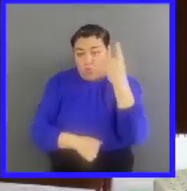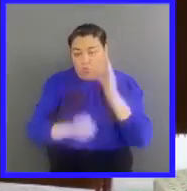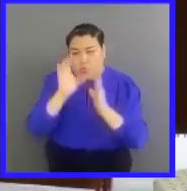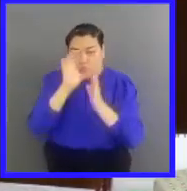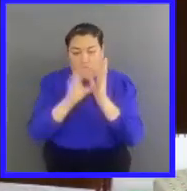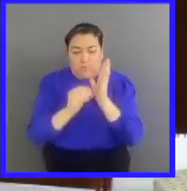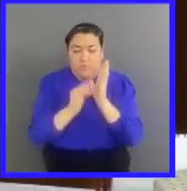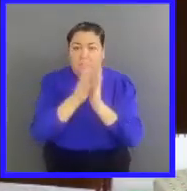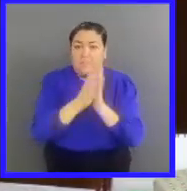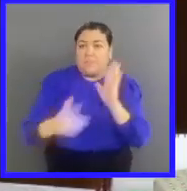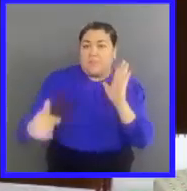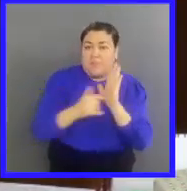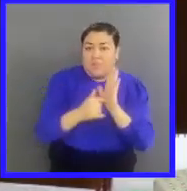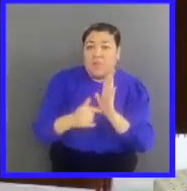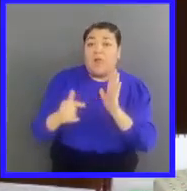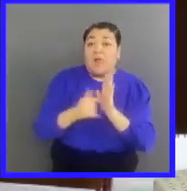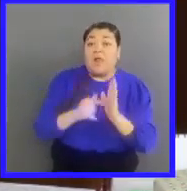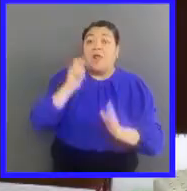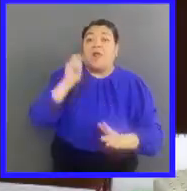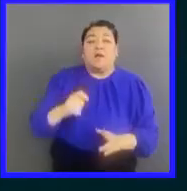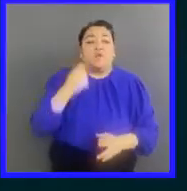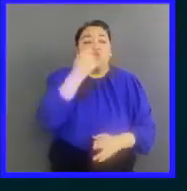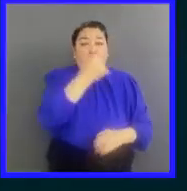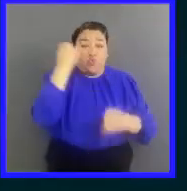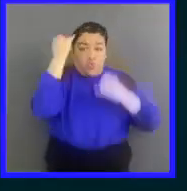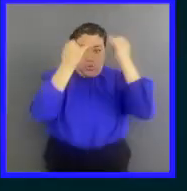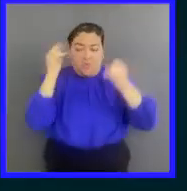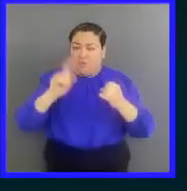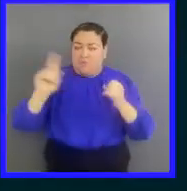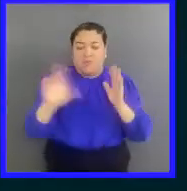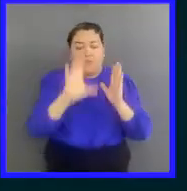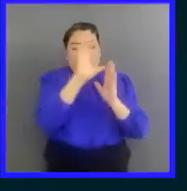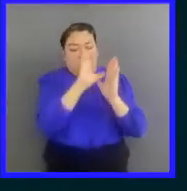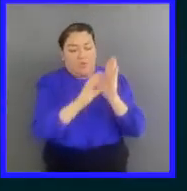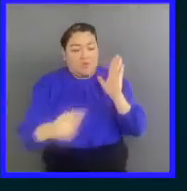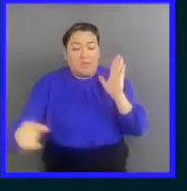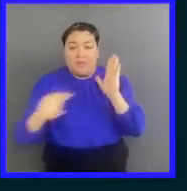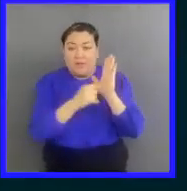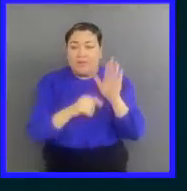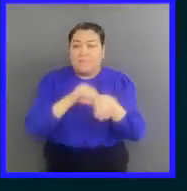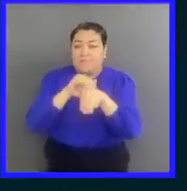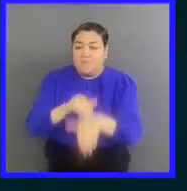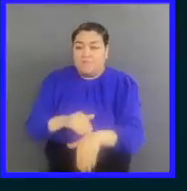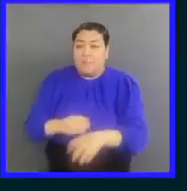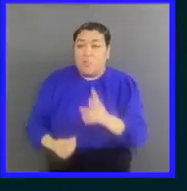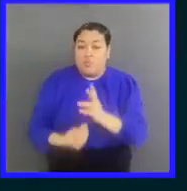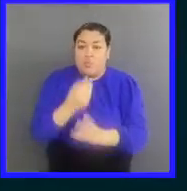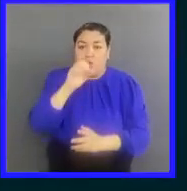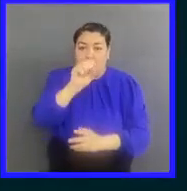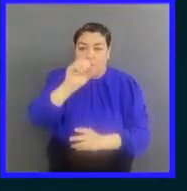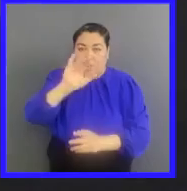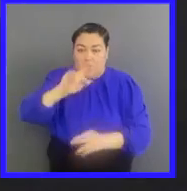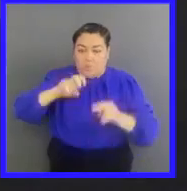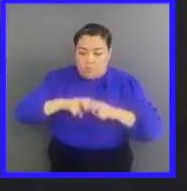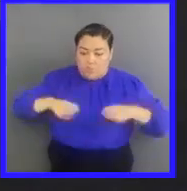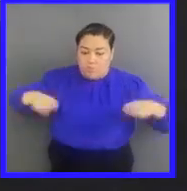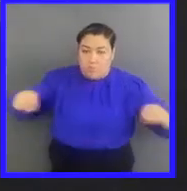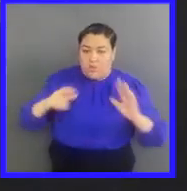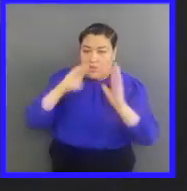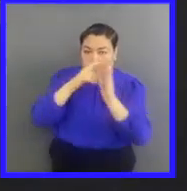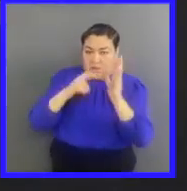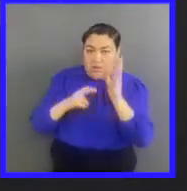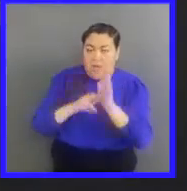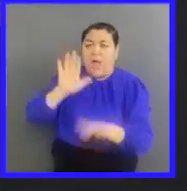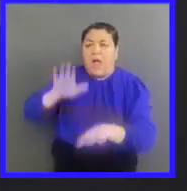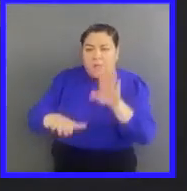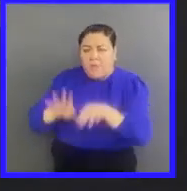cuestiones demagógicas, es aplicar la Constitución. La nueva Corte resolvió que este reglamento permite excepciones razonables cuando es